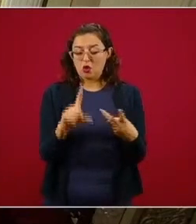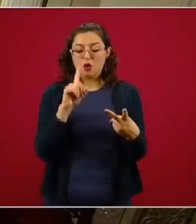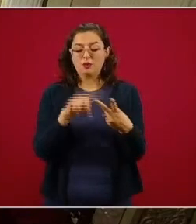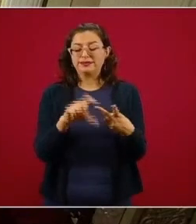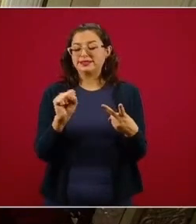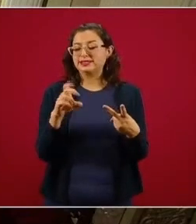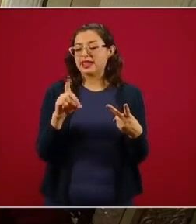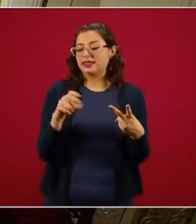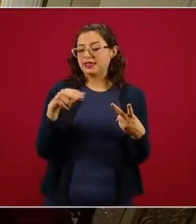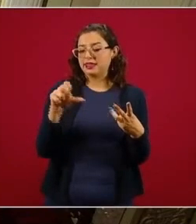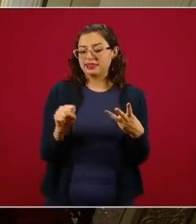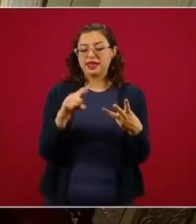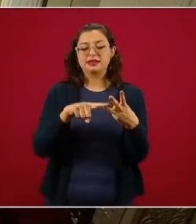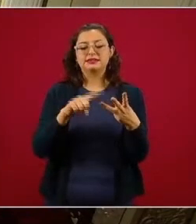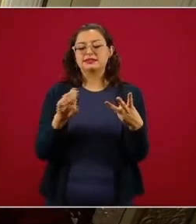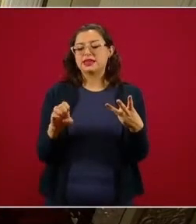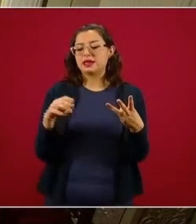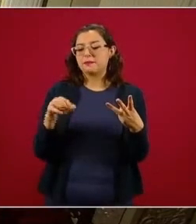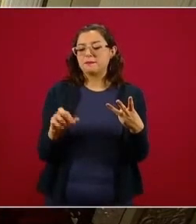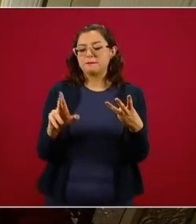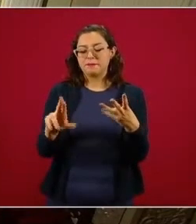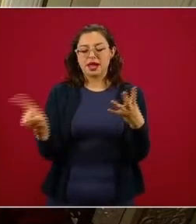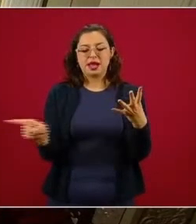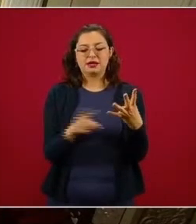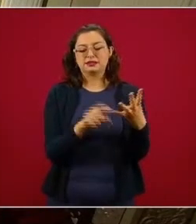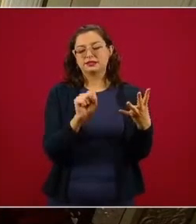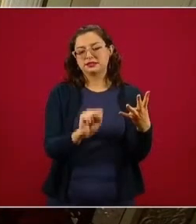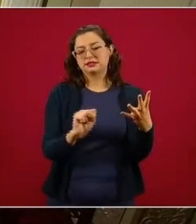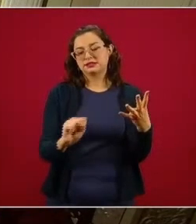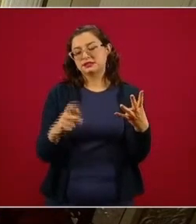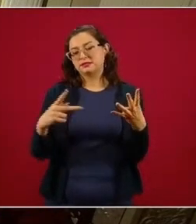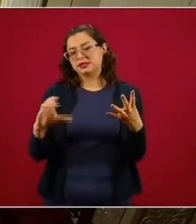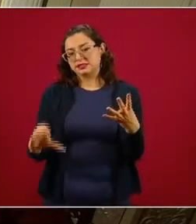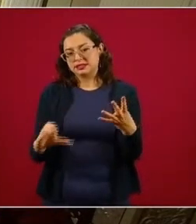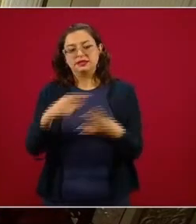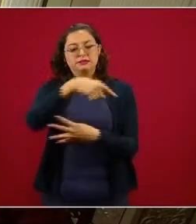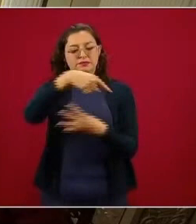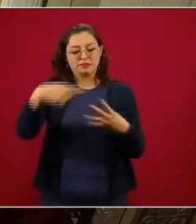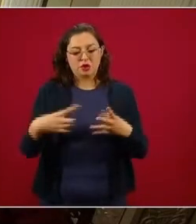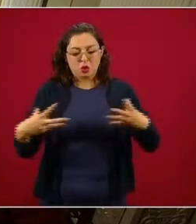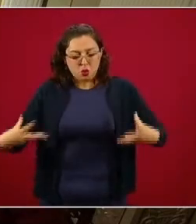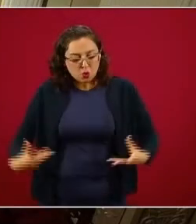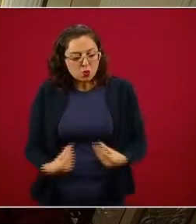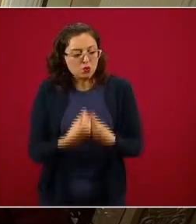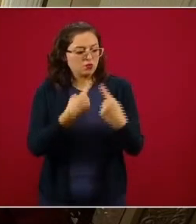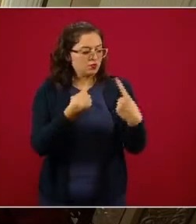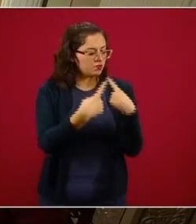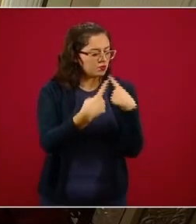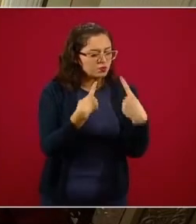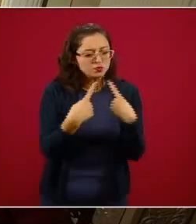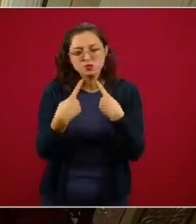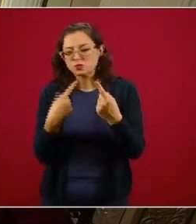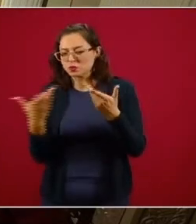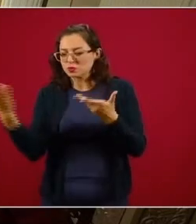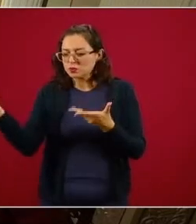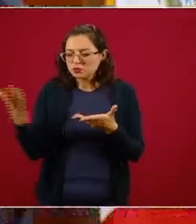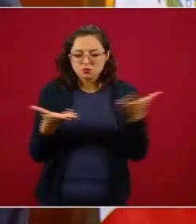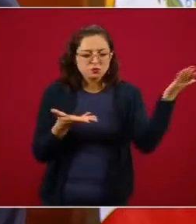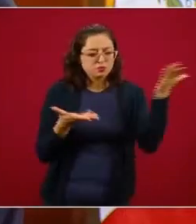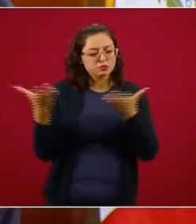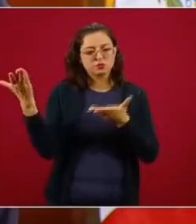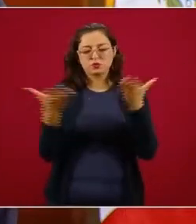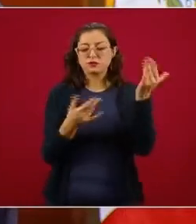Defensa, Marina y Seguridad Pública para recibir reportes del